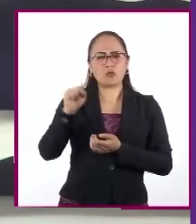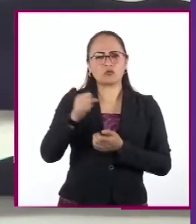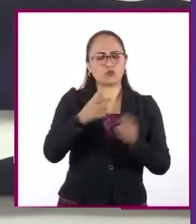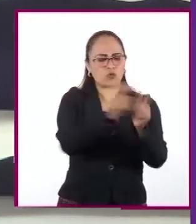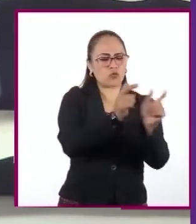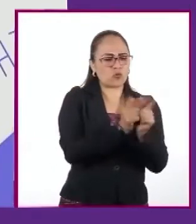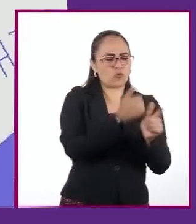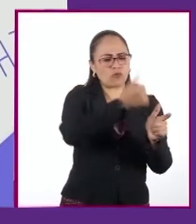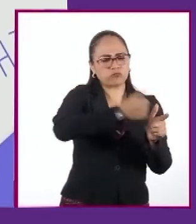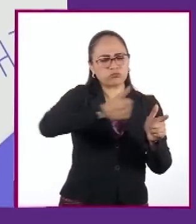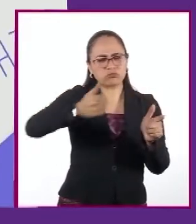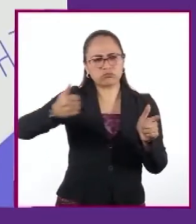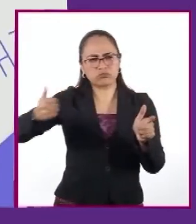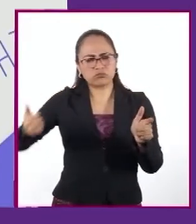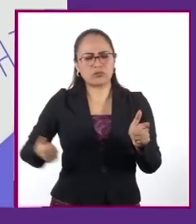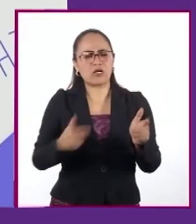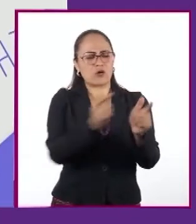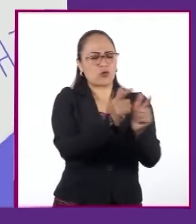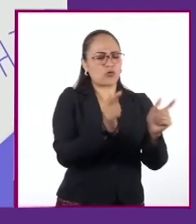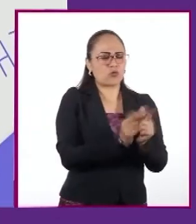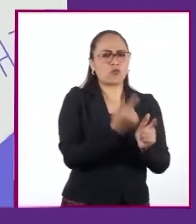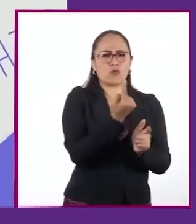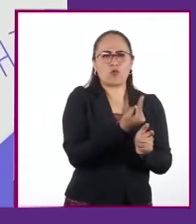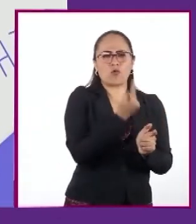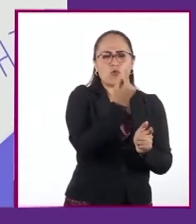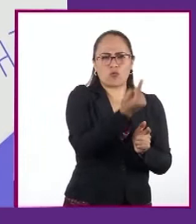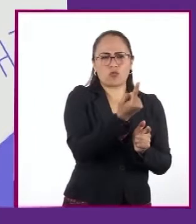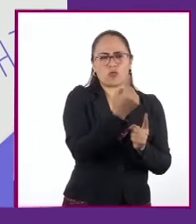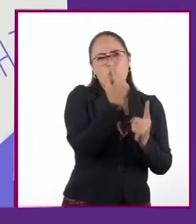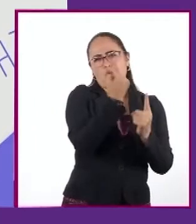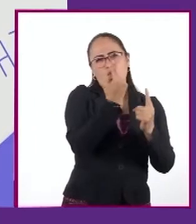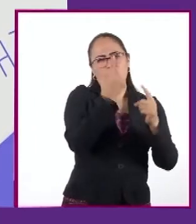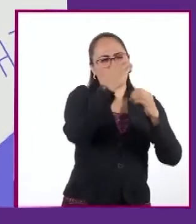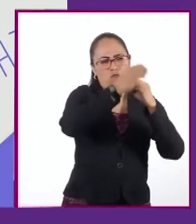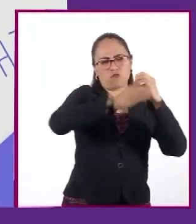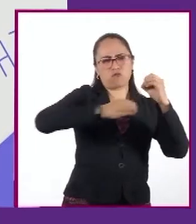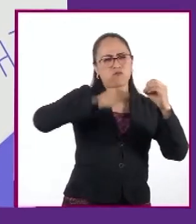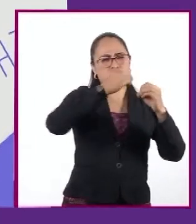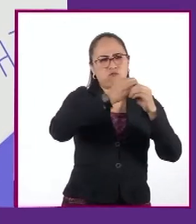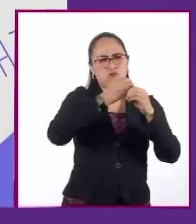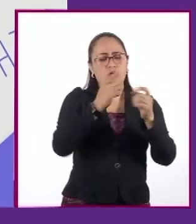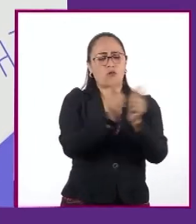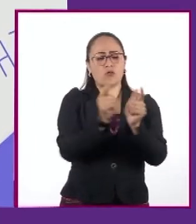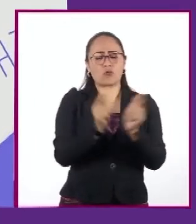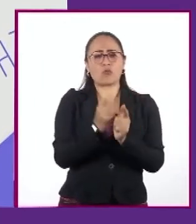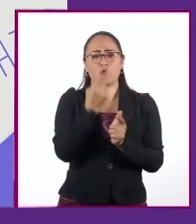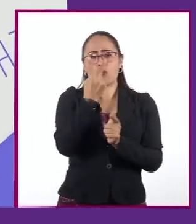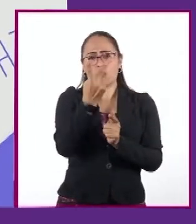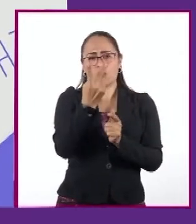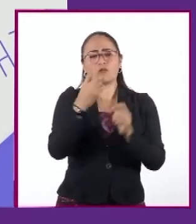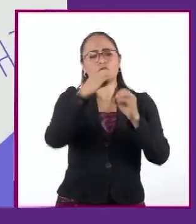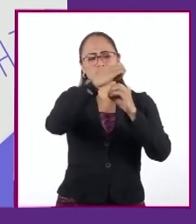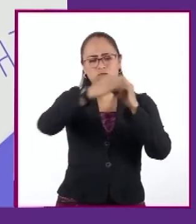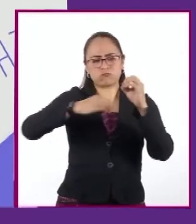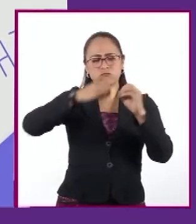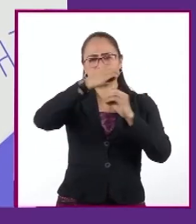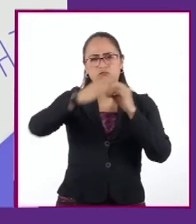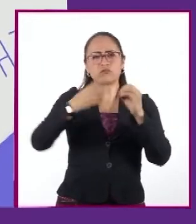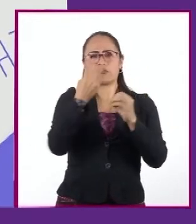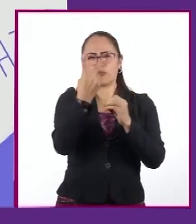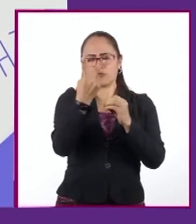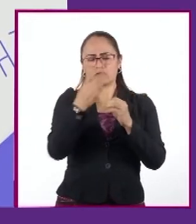grupo son: para el grupo 1, un electrón de valencia; para el grupo 2, 2 electrones de